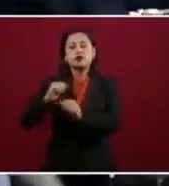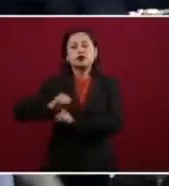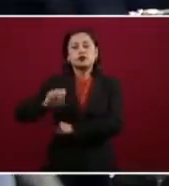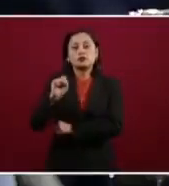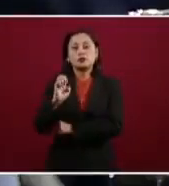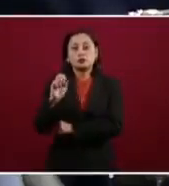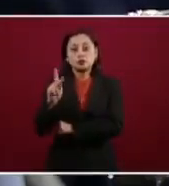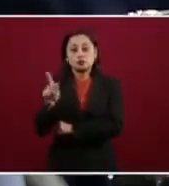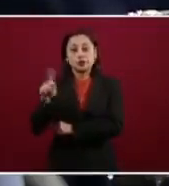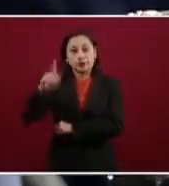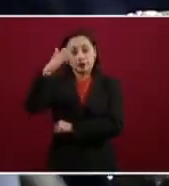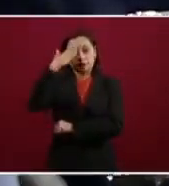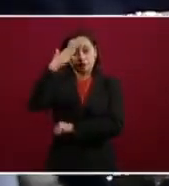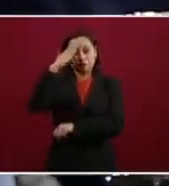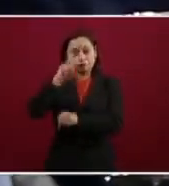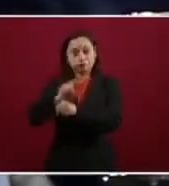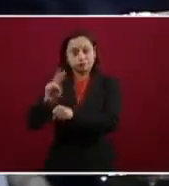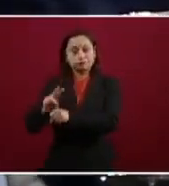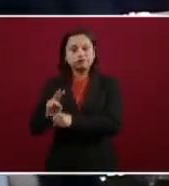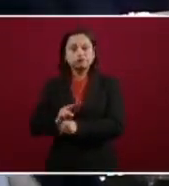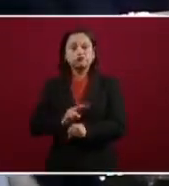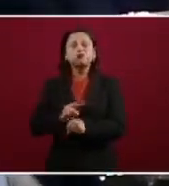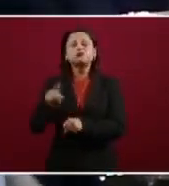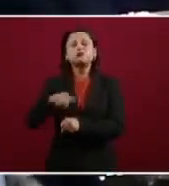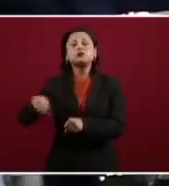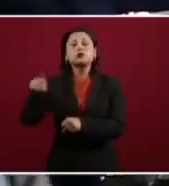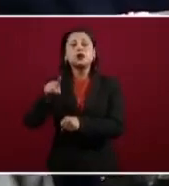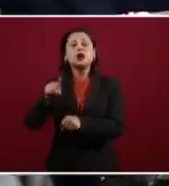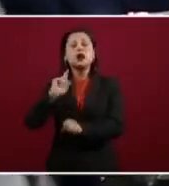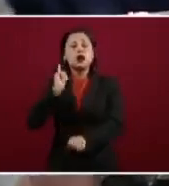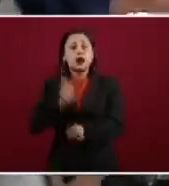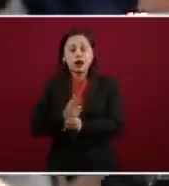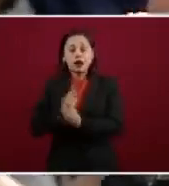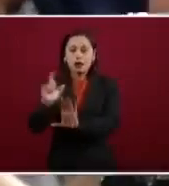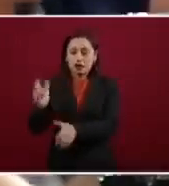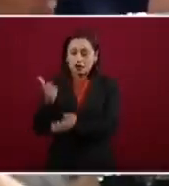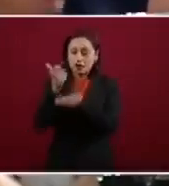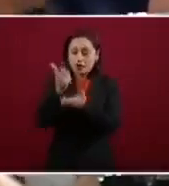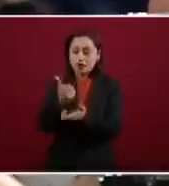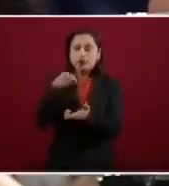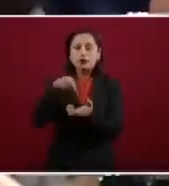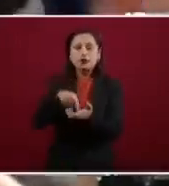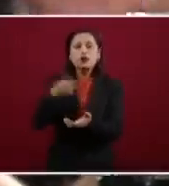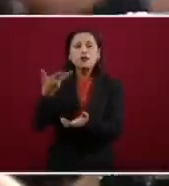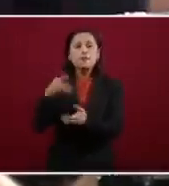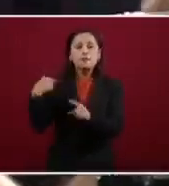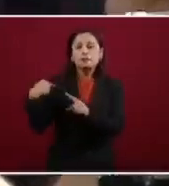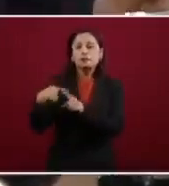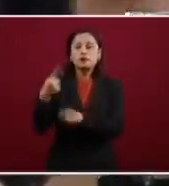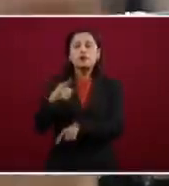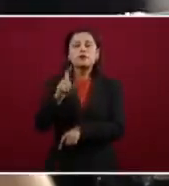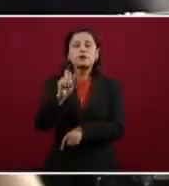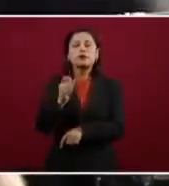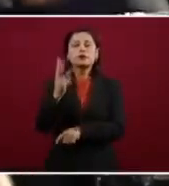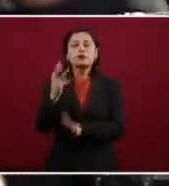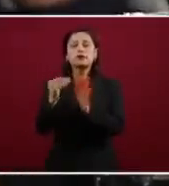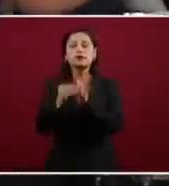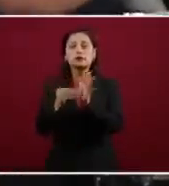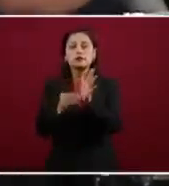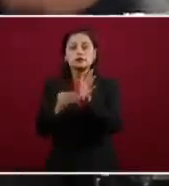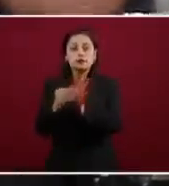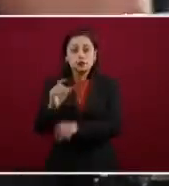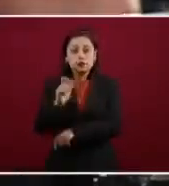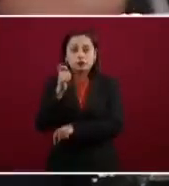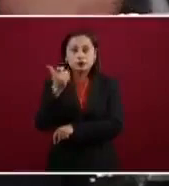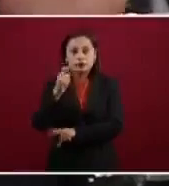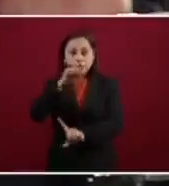detectó un una partida presupuestal que suma a lo largo de los años 23.000 millones de pesos que